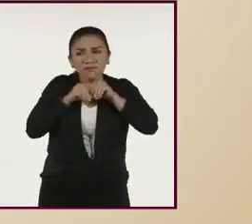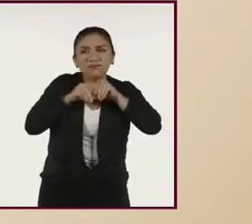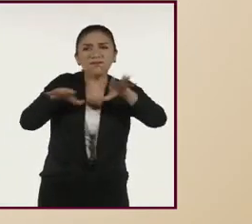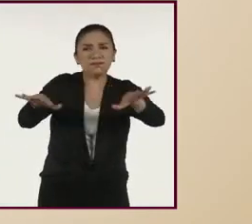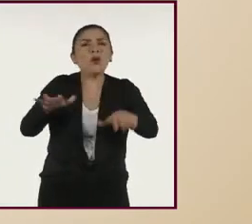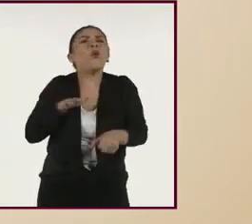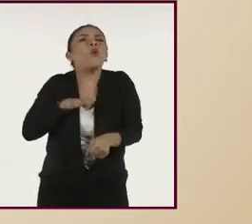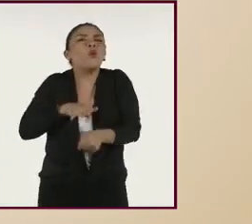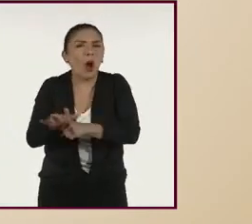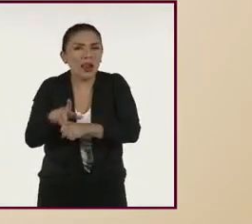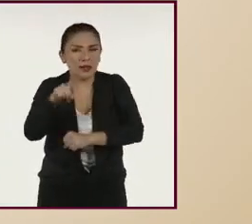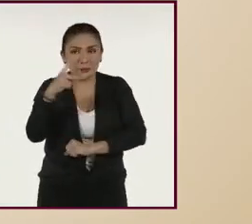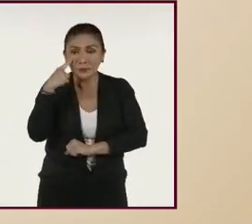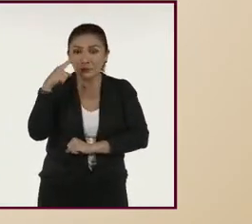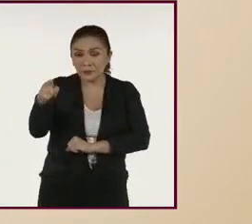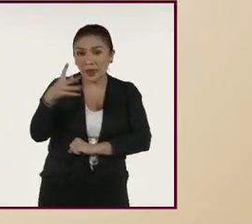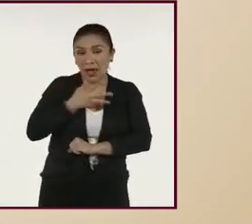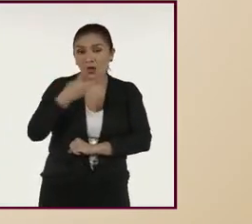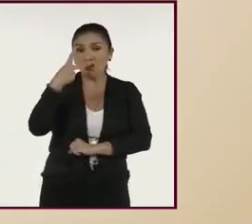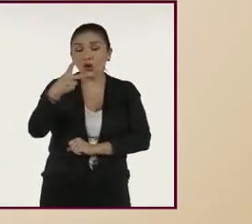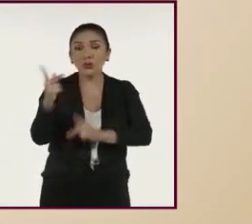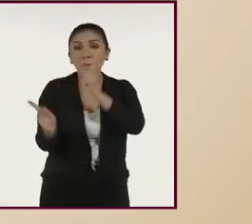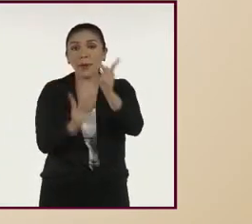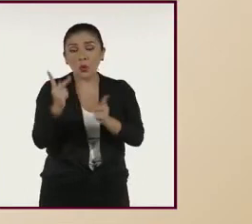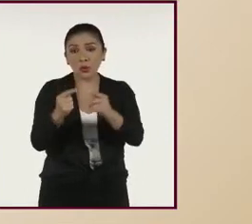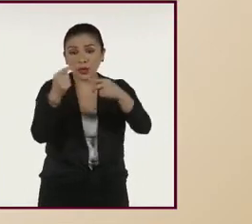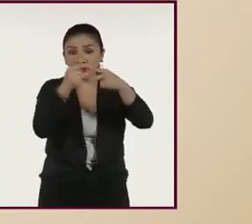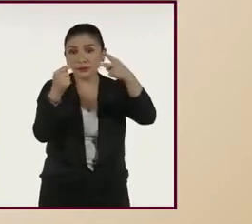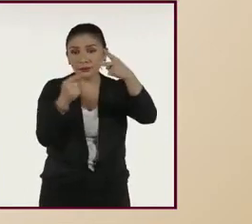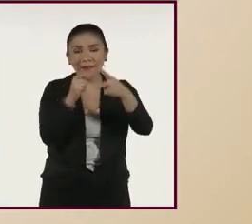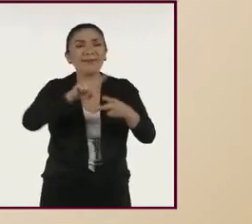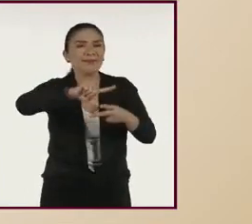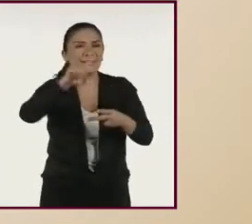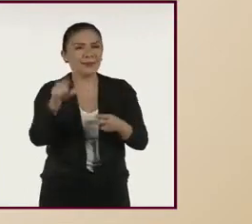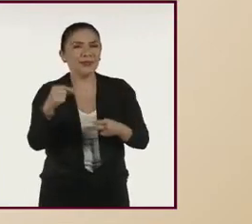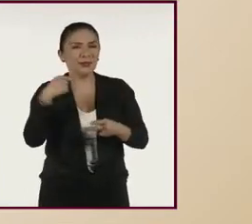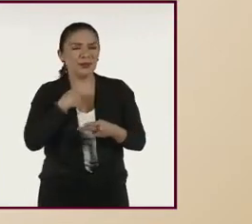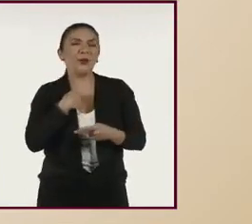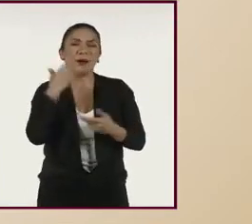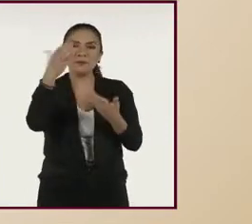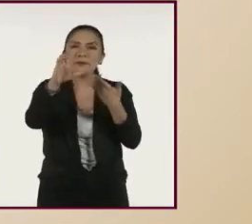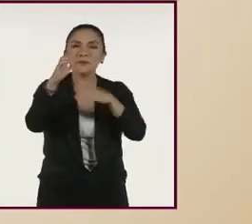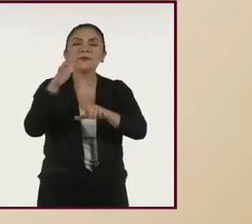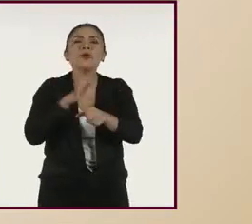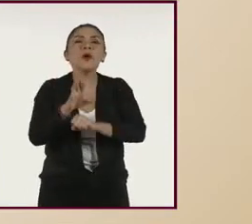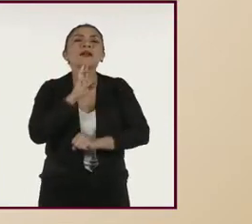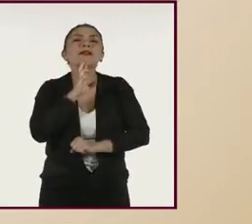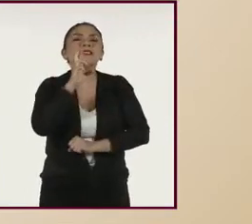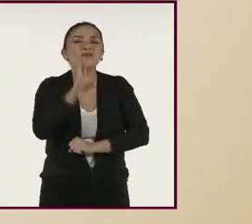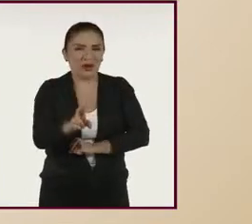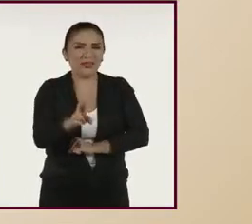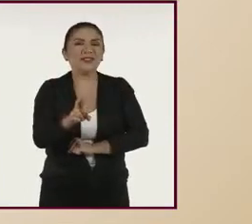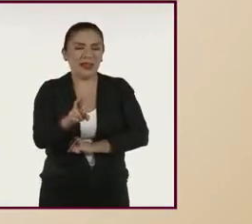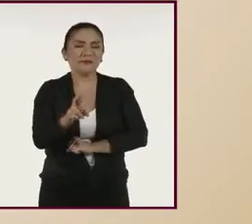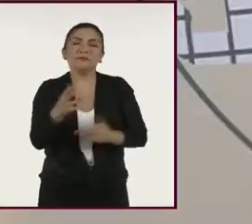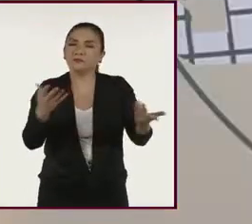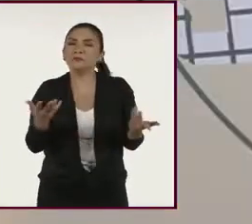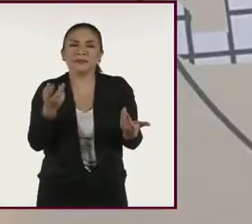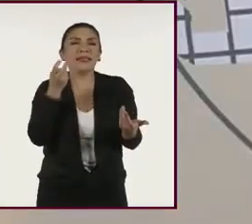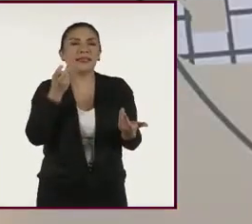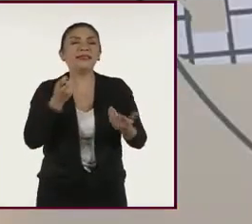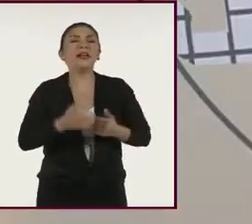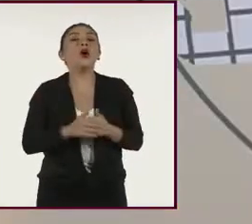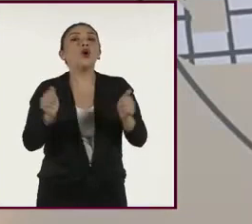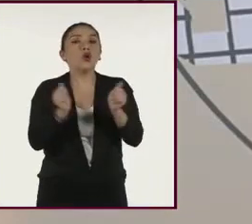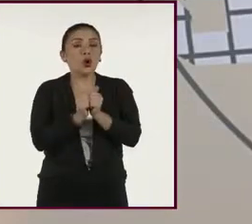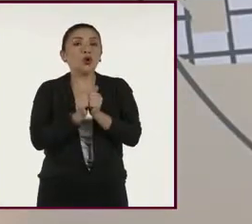Están apareciendo en su pantalla. Son dos preguntas y más adelante estaremos compartiendo las respuestas, obviamente,